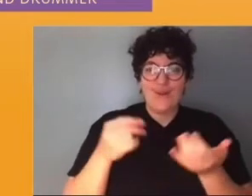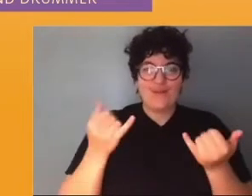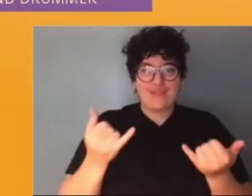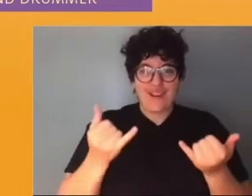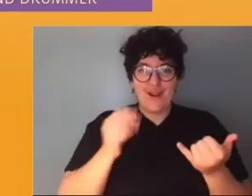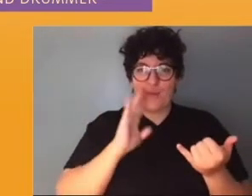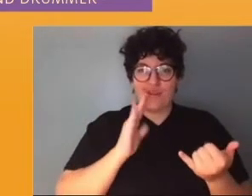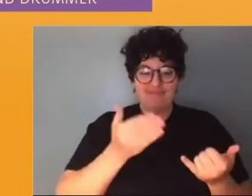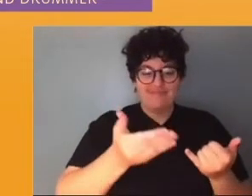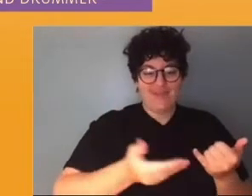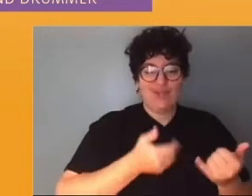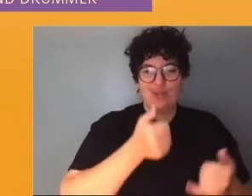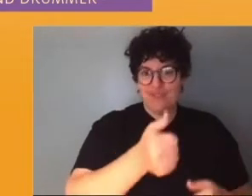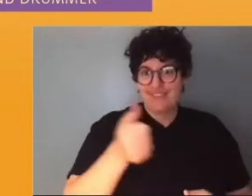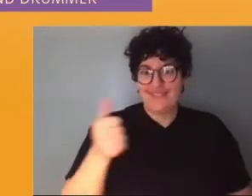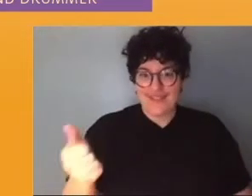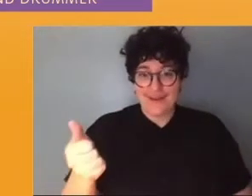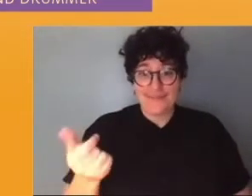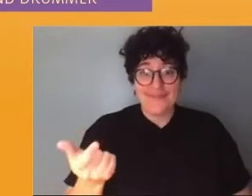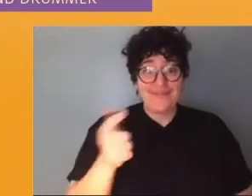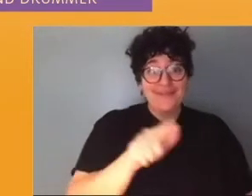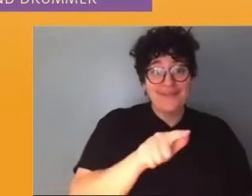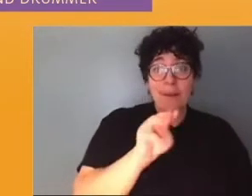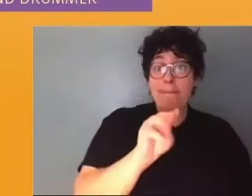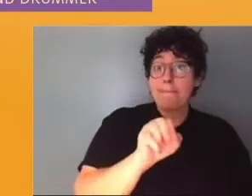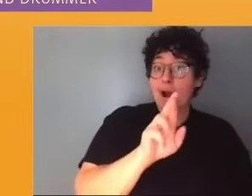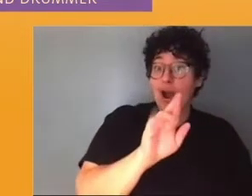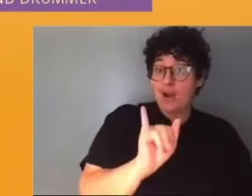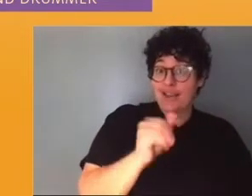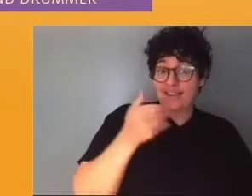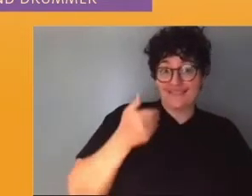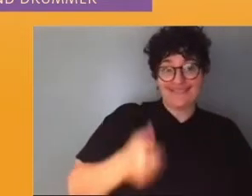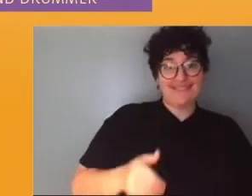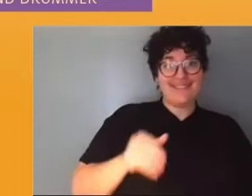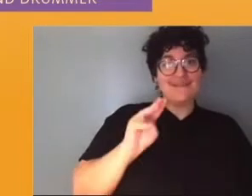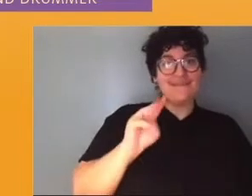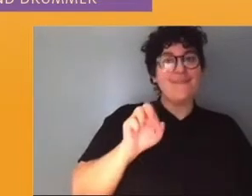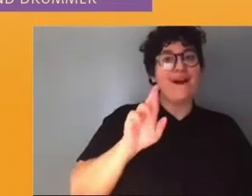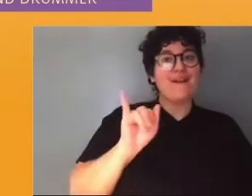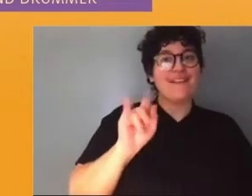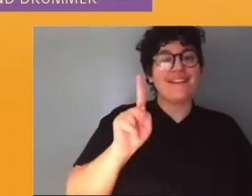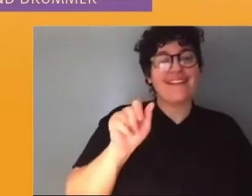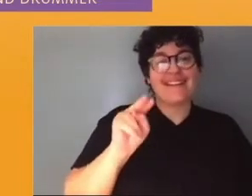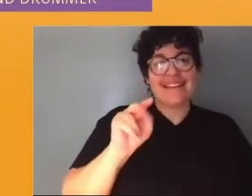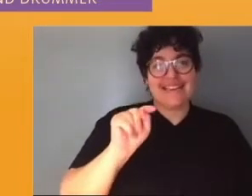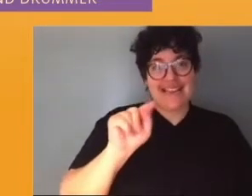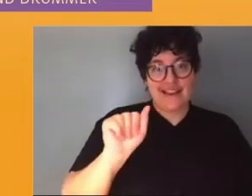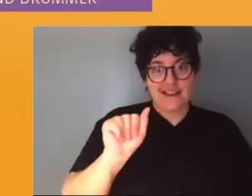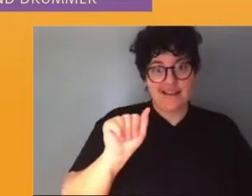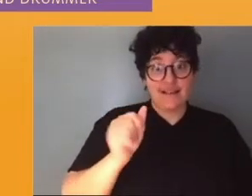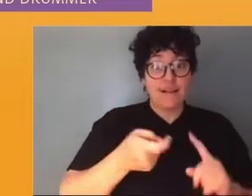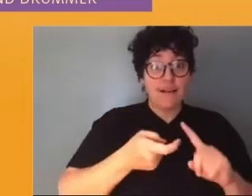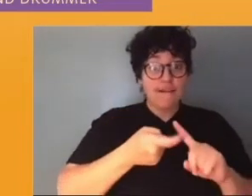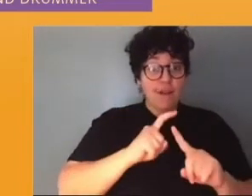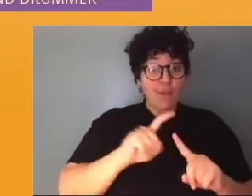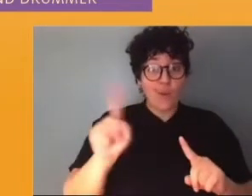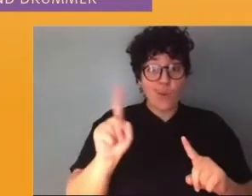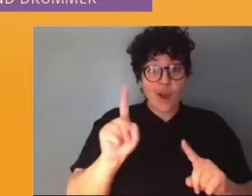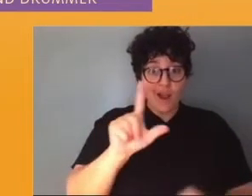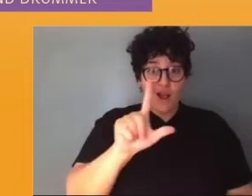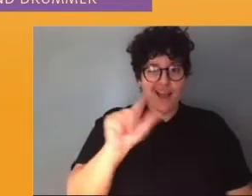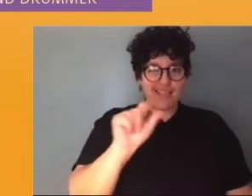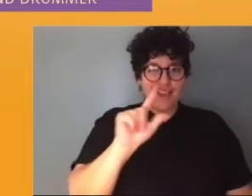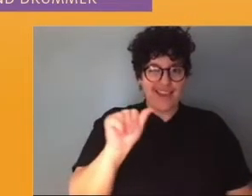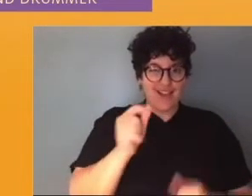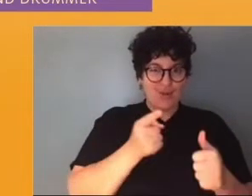presentarse. Hola, mi nombre es Mari Kaneta. Originalmente soy de Los Ángeles. Me mudé